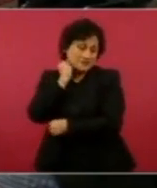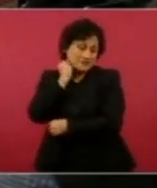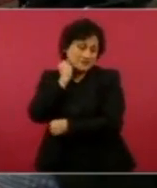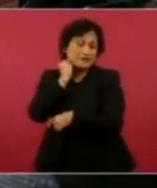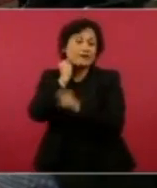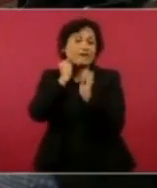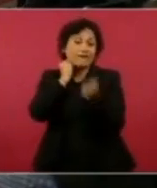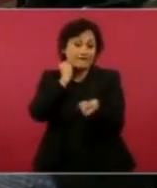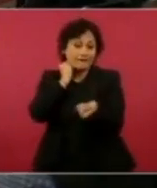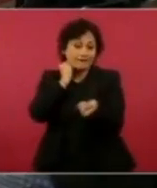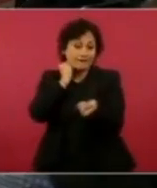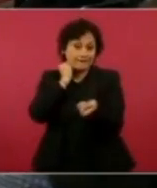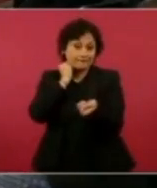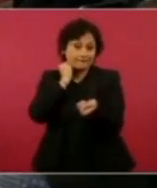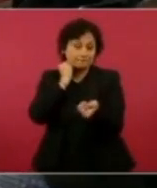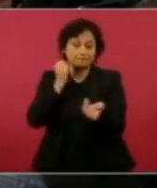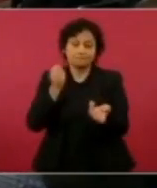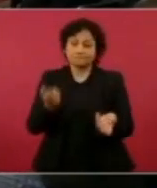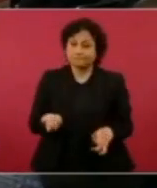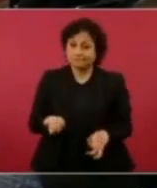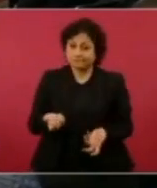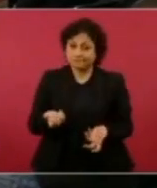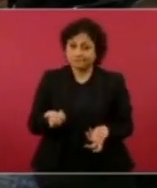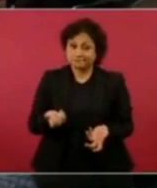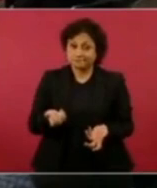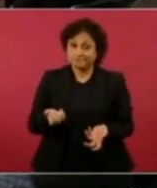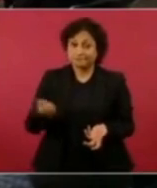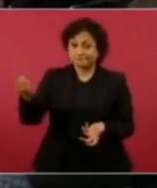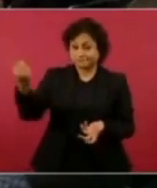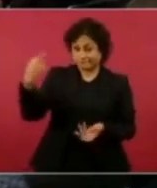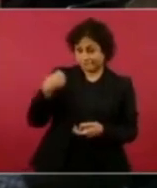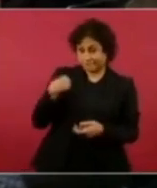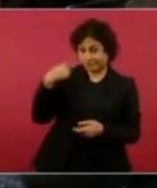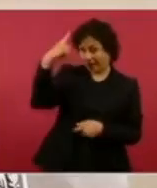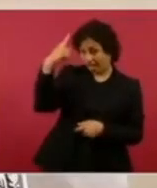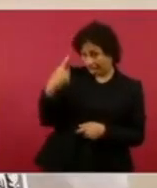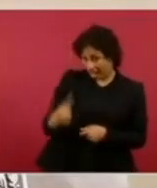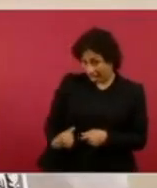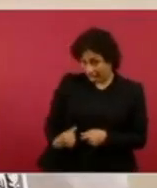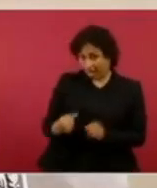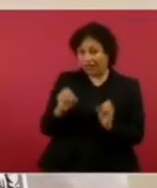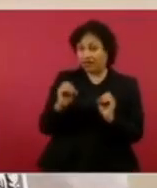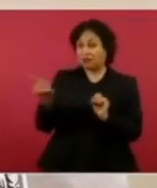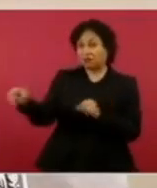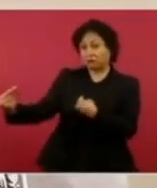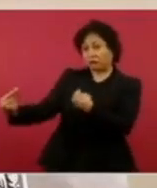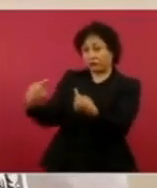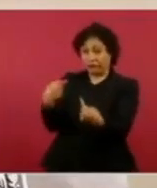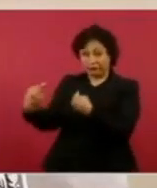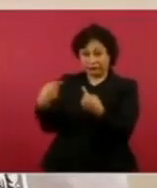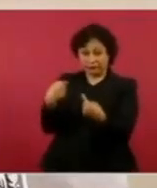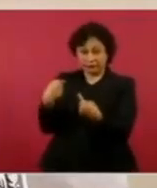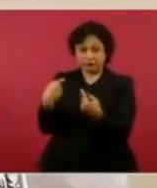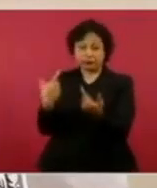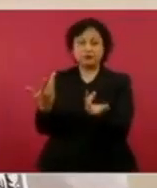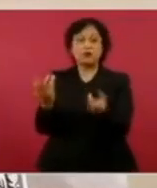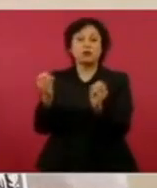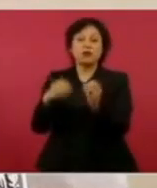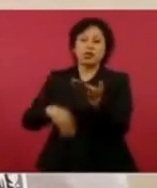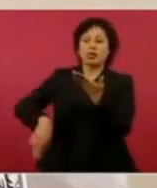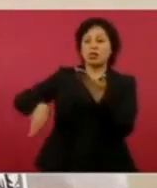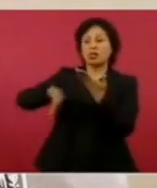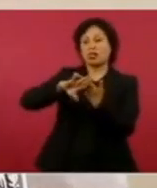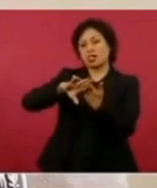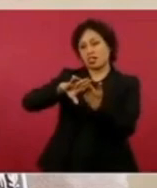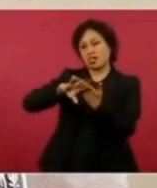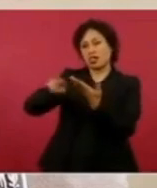a una humillación, a un escándalo, ¿sí?, a una agresión